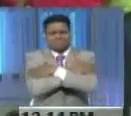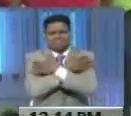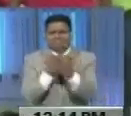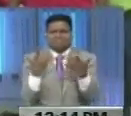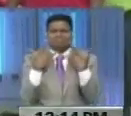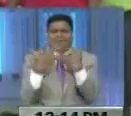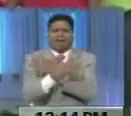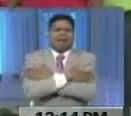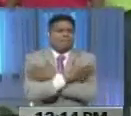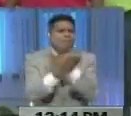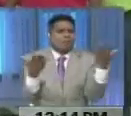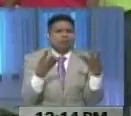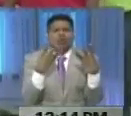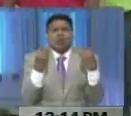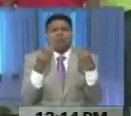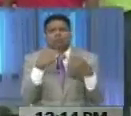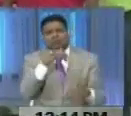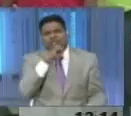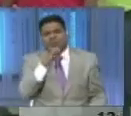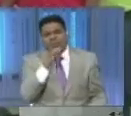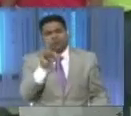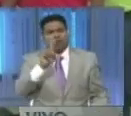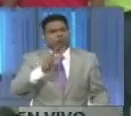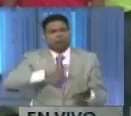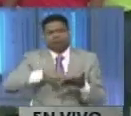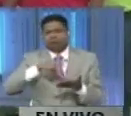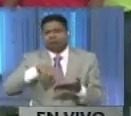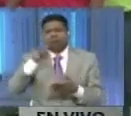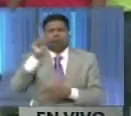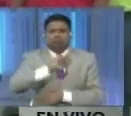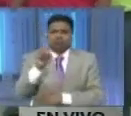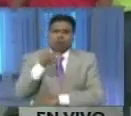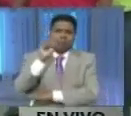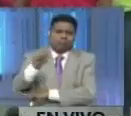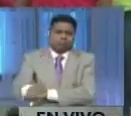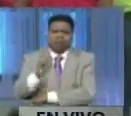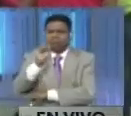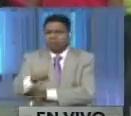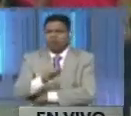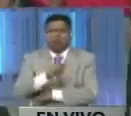Muchos mensajes del hermano Nicolás Maduro, que no se rinda. Nicolás no se rinde porque cuenta con un pueblo.